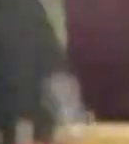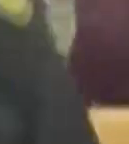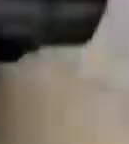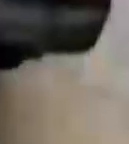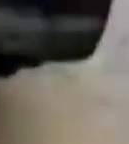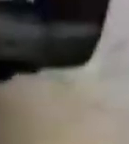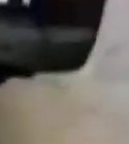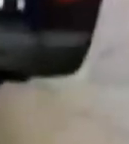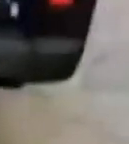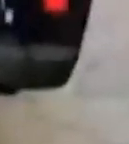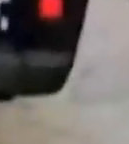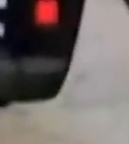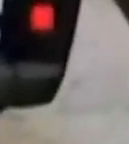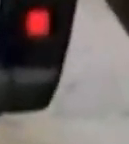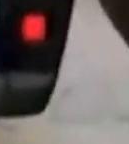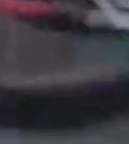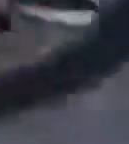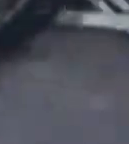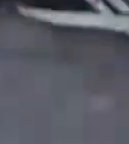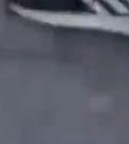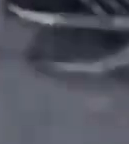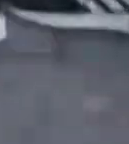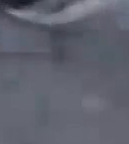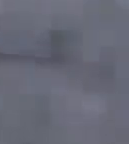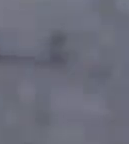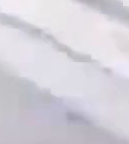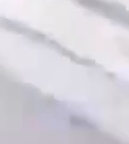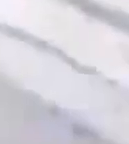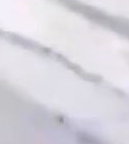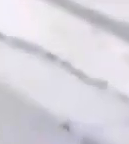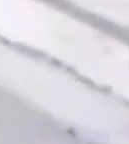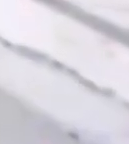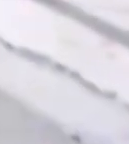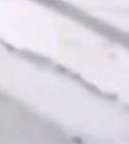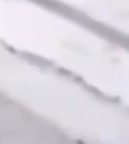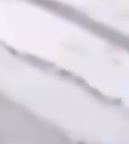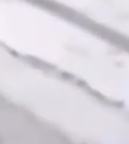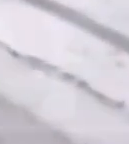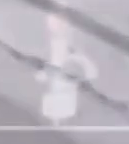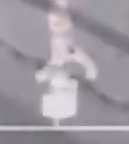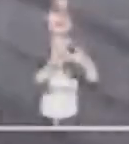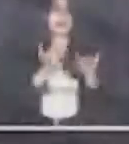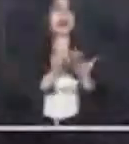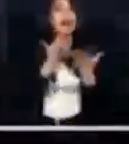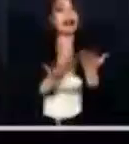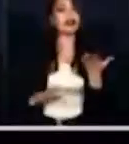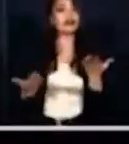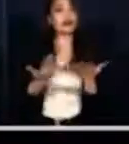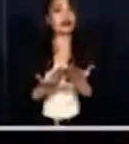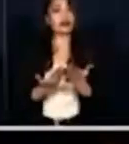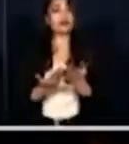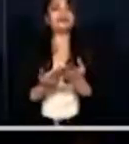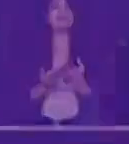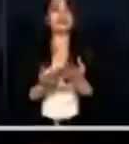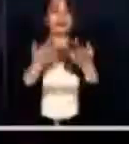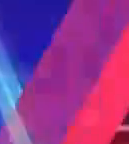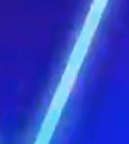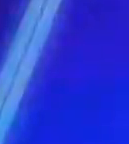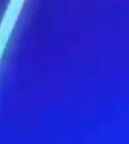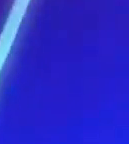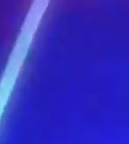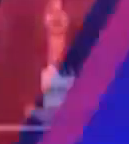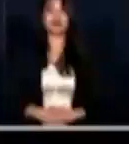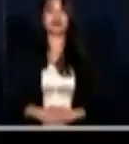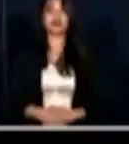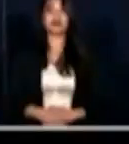prótesis e implantes que de verdad de verdad les cambiaron la vida a estas personas escuchemos algunos de sus testimonios